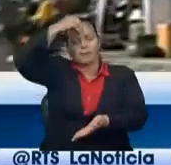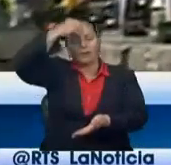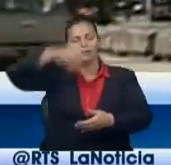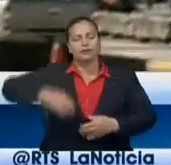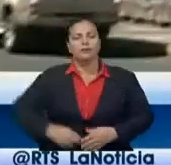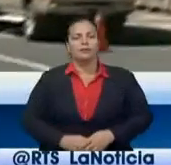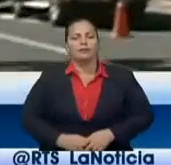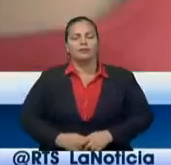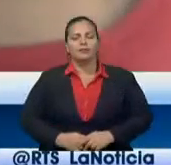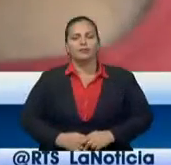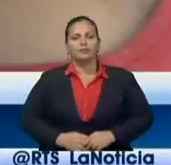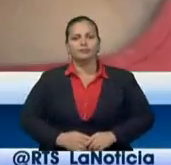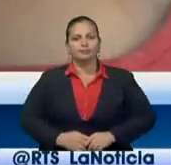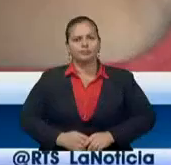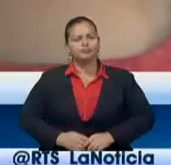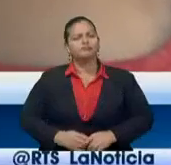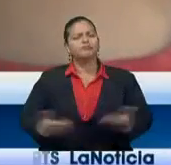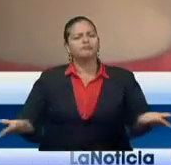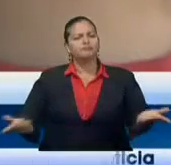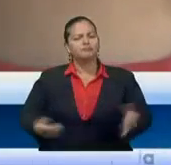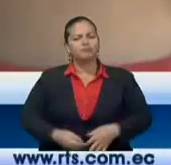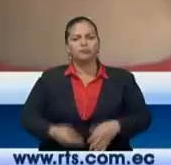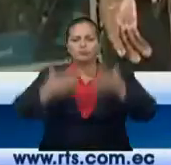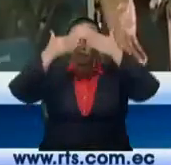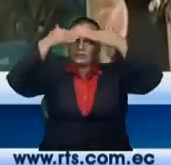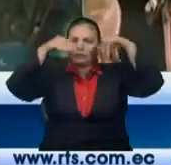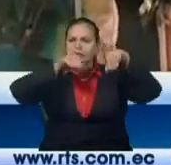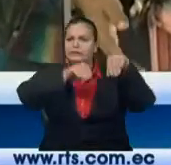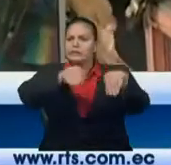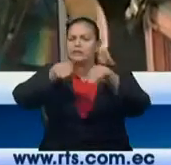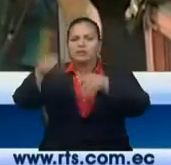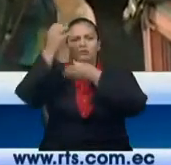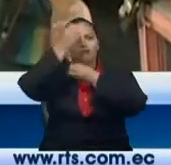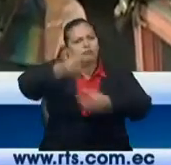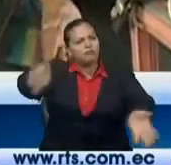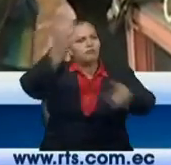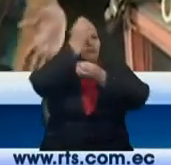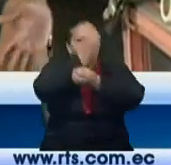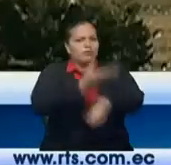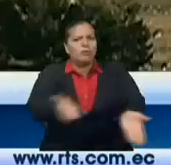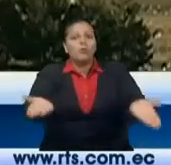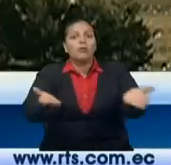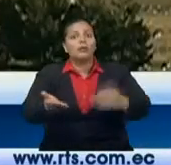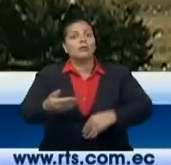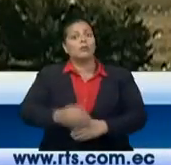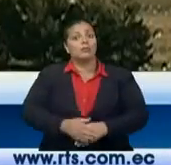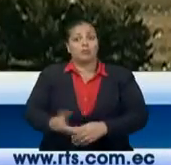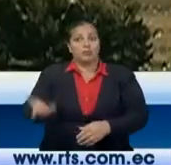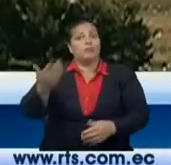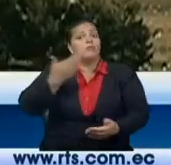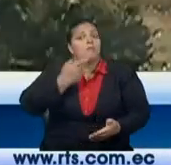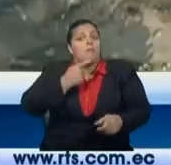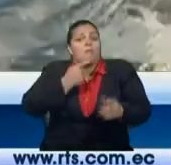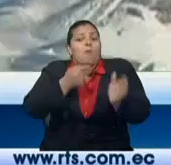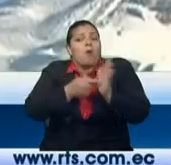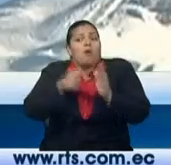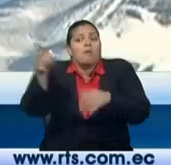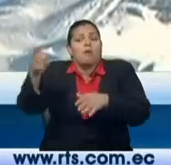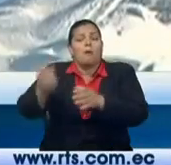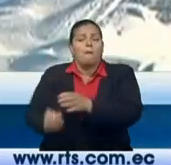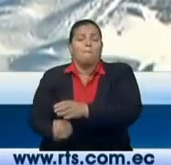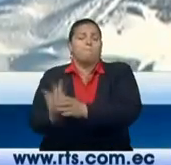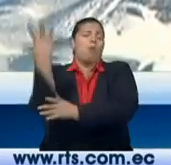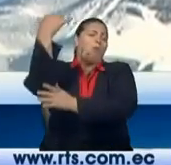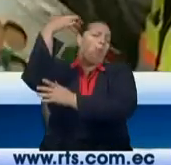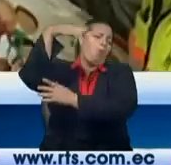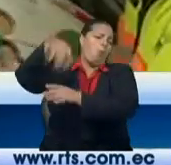de Pichincha. La intención, proporcionar información sobre los defectos que tendrían por una posible erupción del volcán Cotopaxi. Se le recomienda, ¿no?,